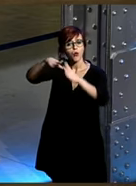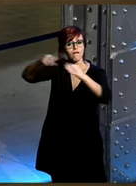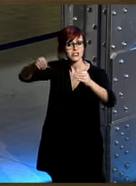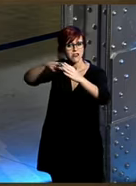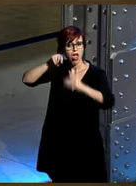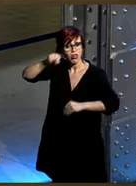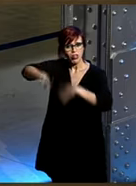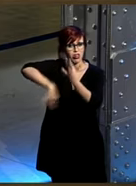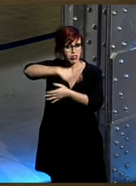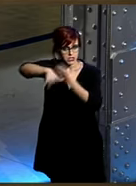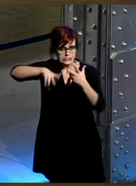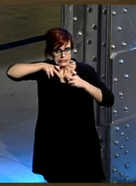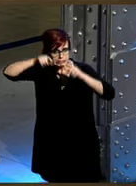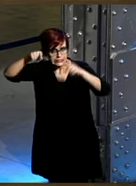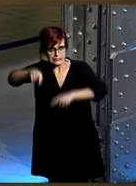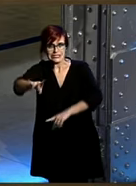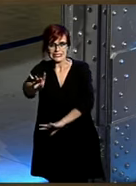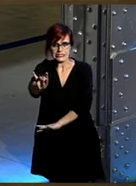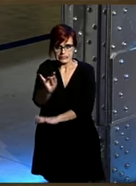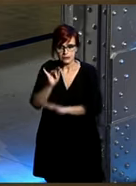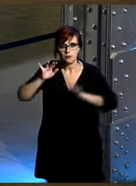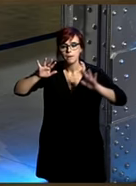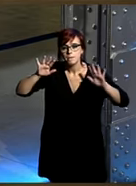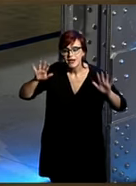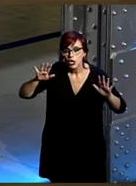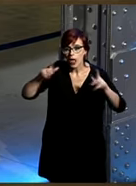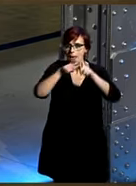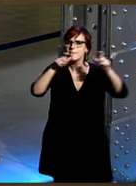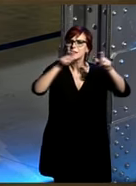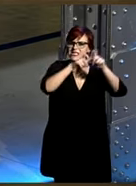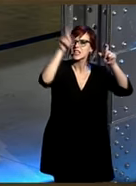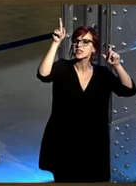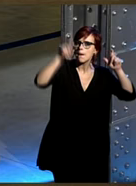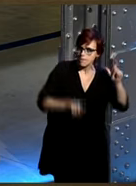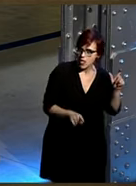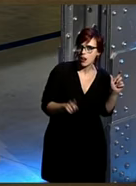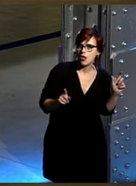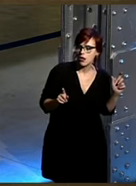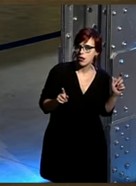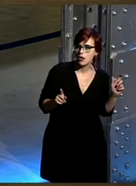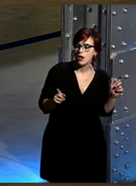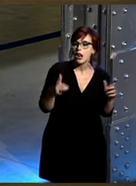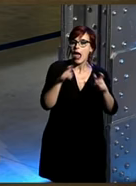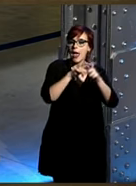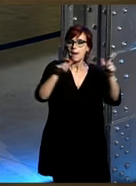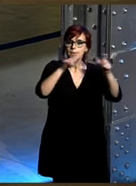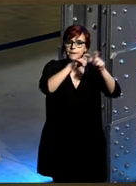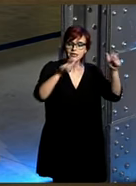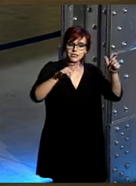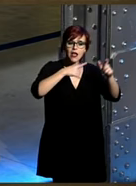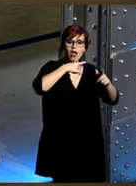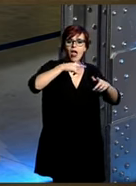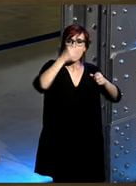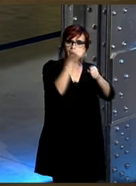que vimos es un desastre, sí, es un desastre, pero esta empresa donde estamos también es un desastre. Esta empresa